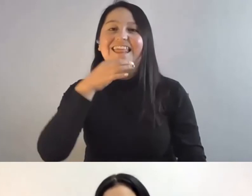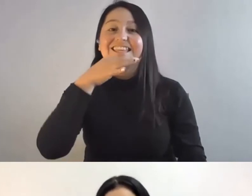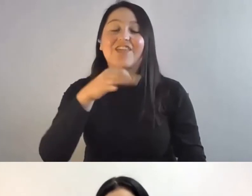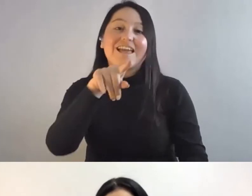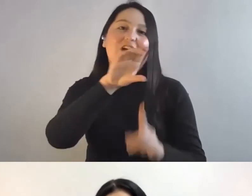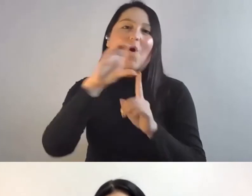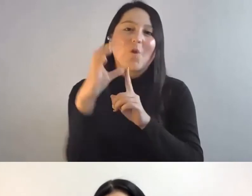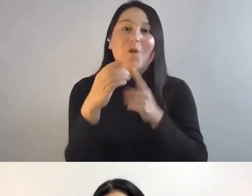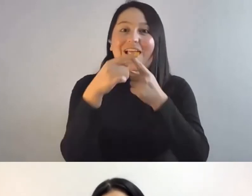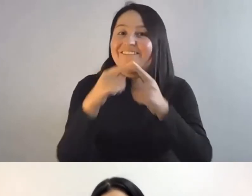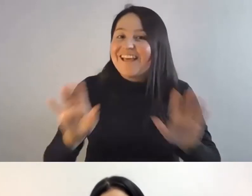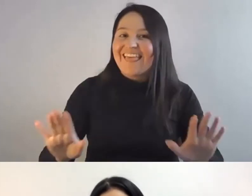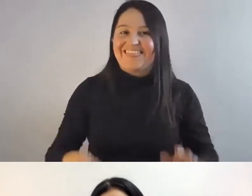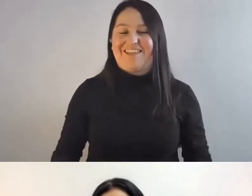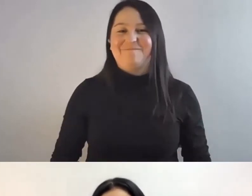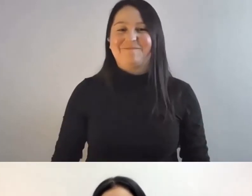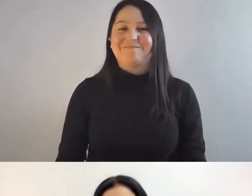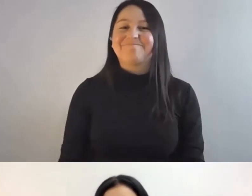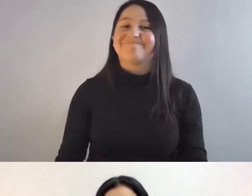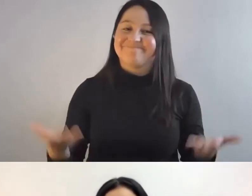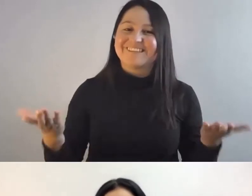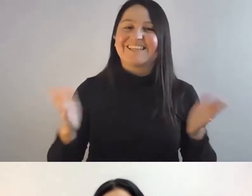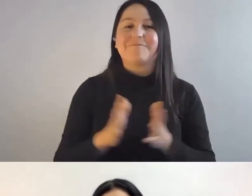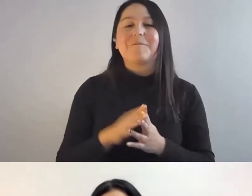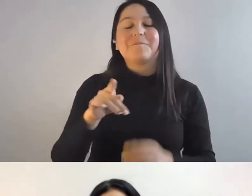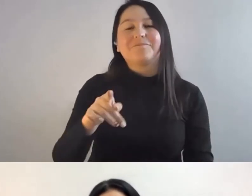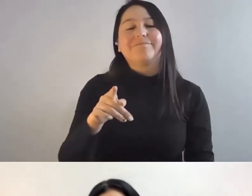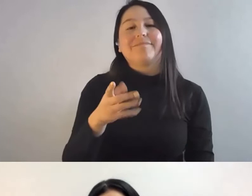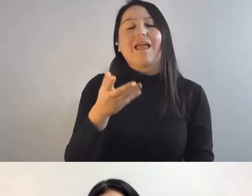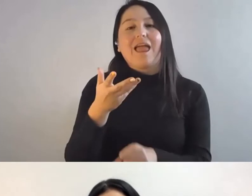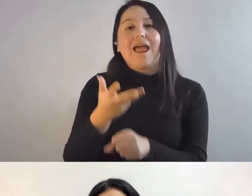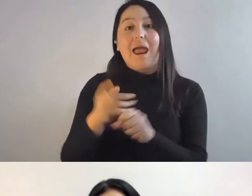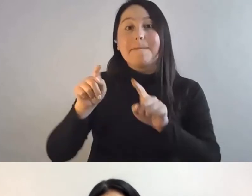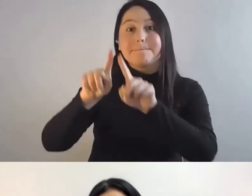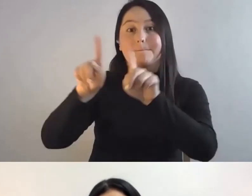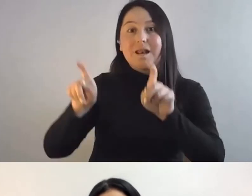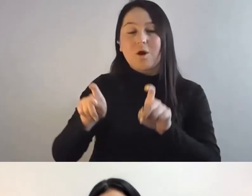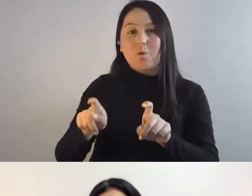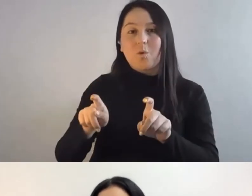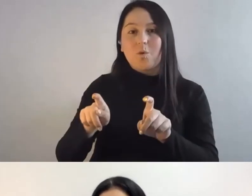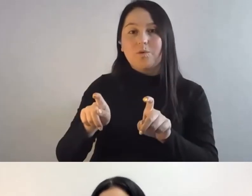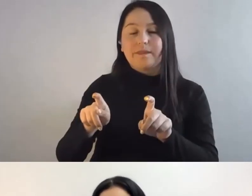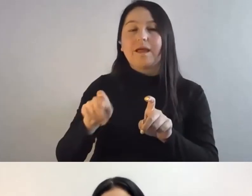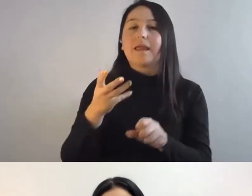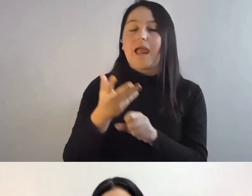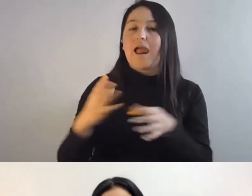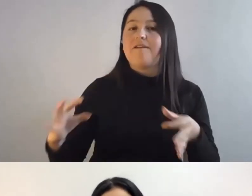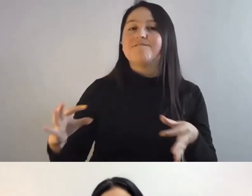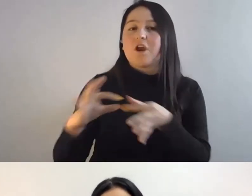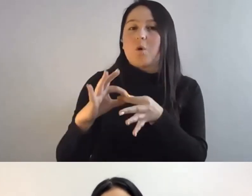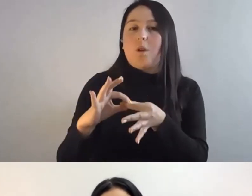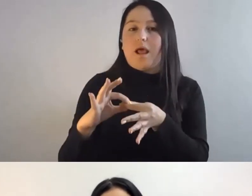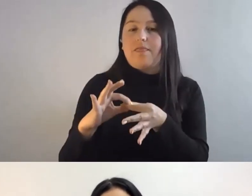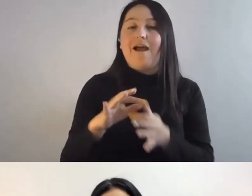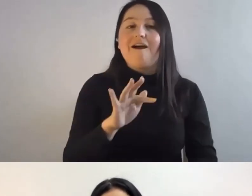metáforas. Sí. Hay unas preguntas que están como vinculadas, o comentarios. Fabiola habla